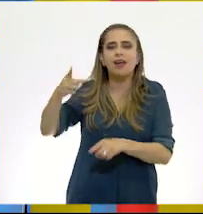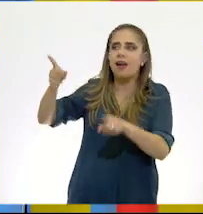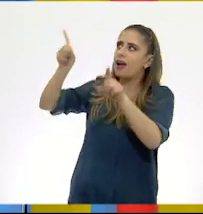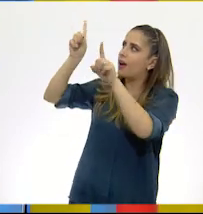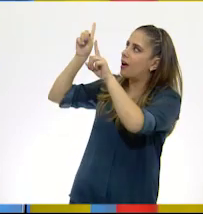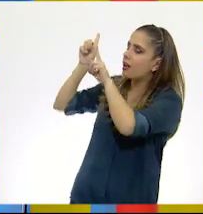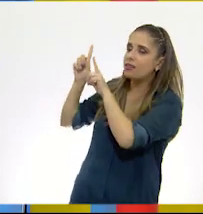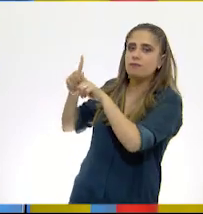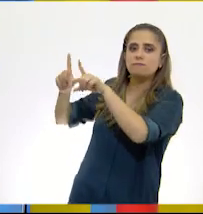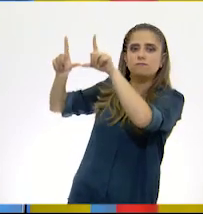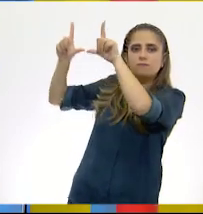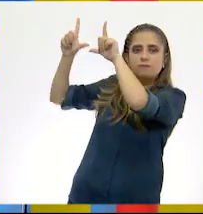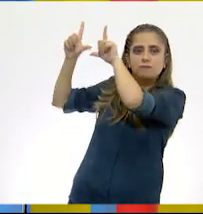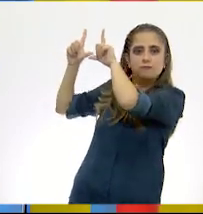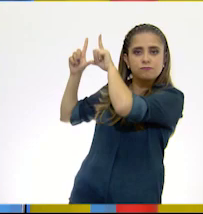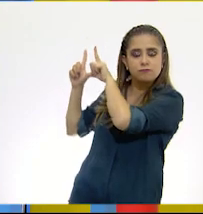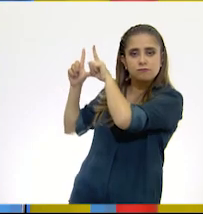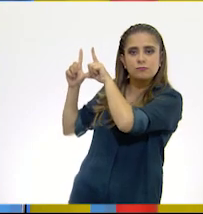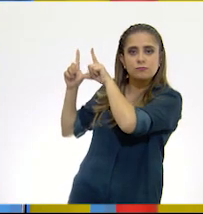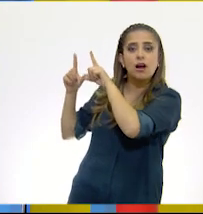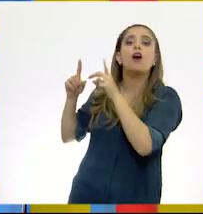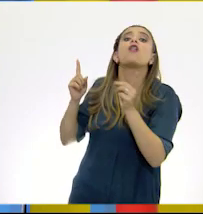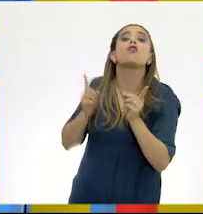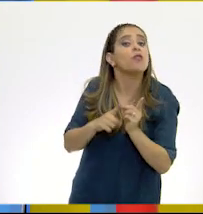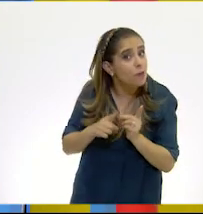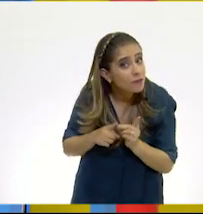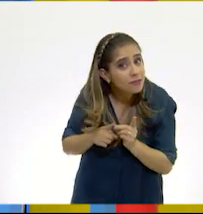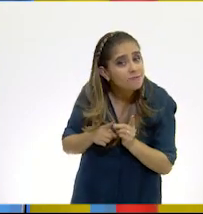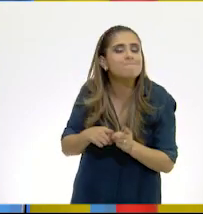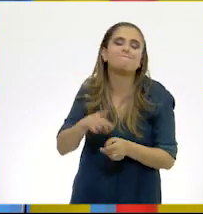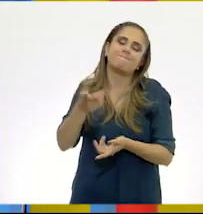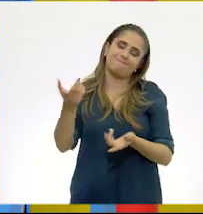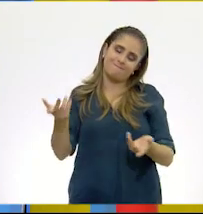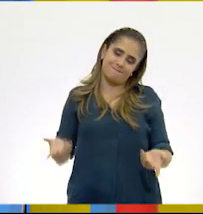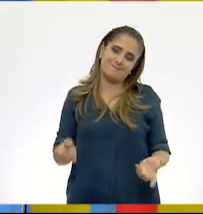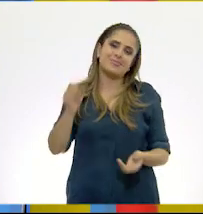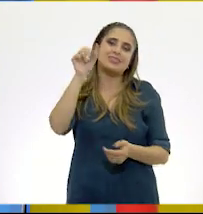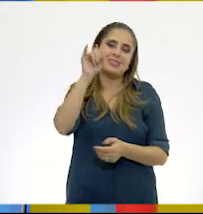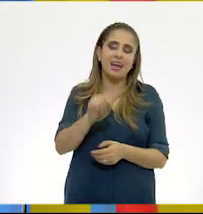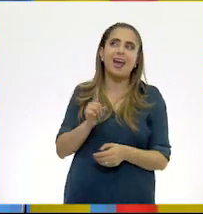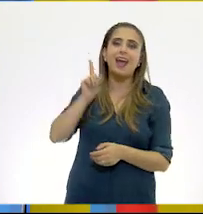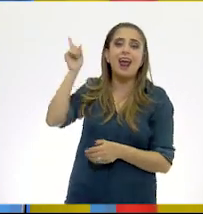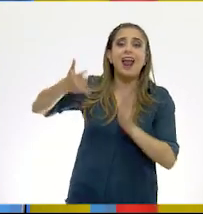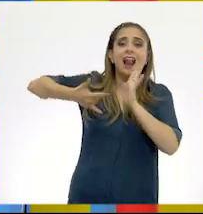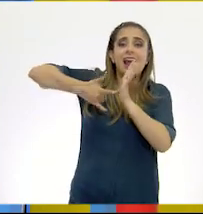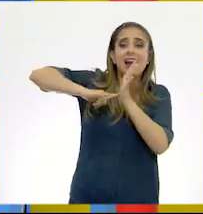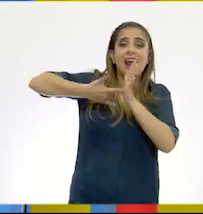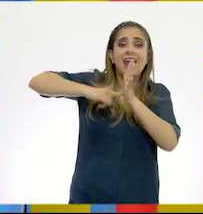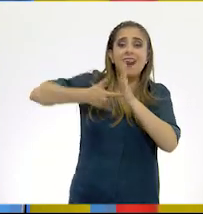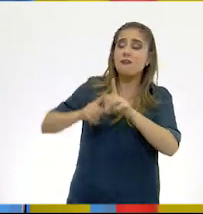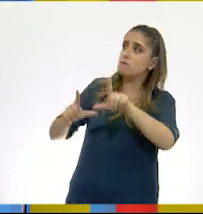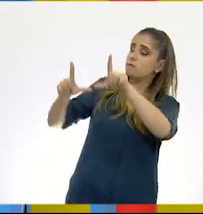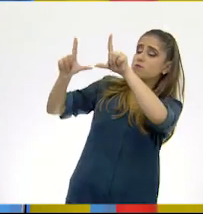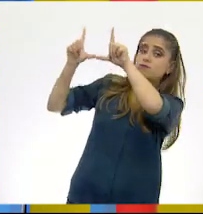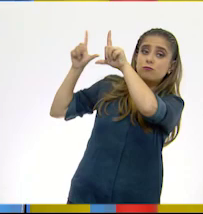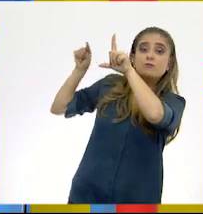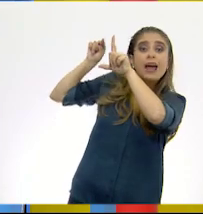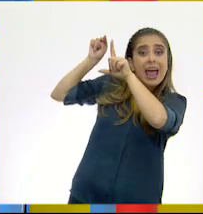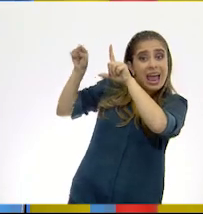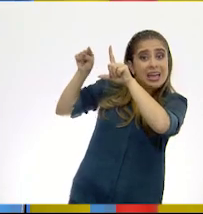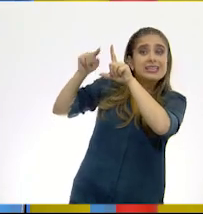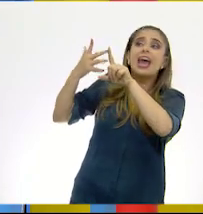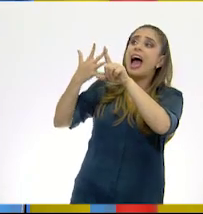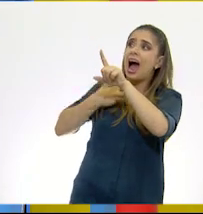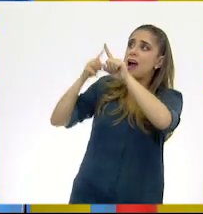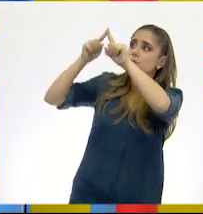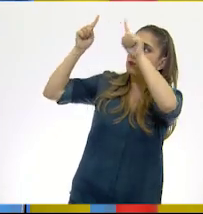detrás de él, en la parte superior. ¿Saben dónde? Sí, claro. ¿Qué objeto era? El reloj. El reloj